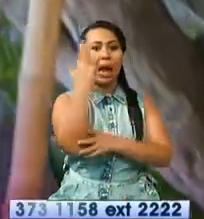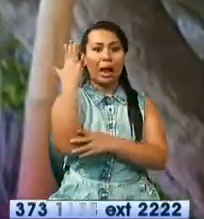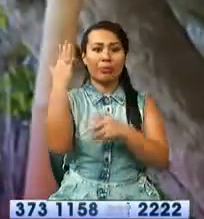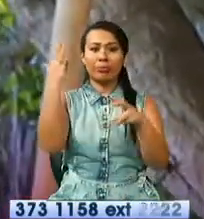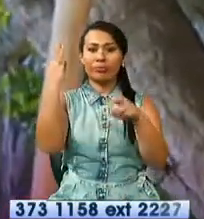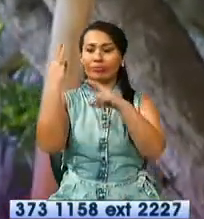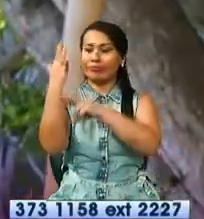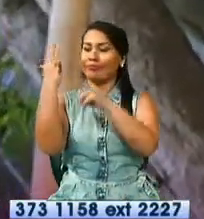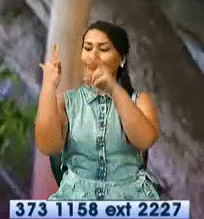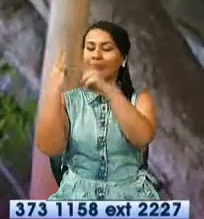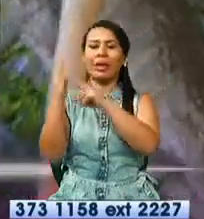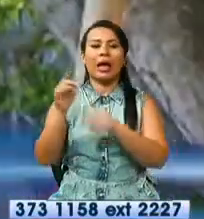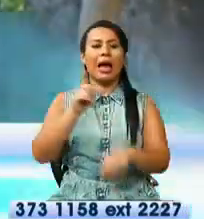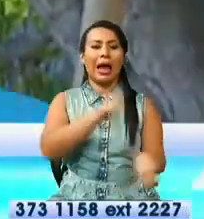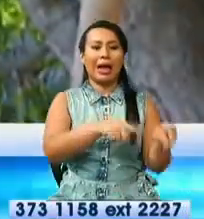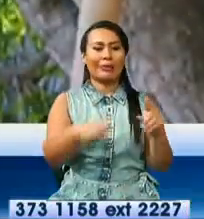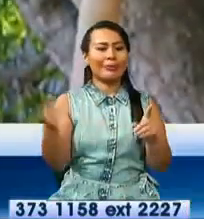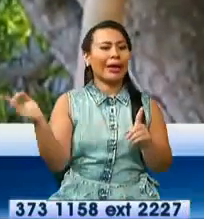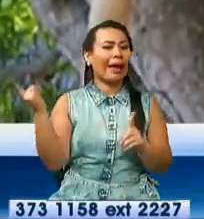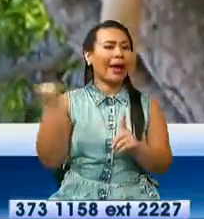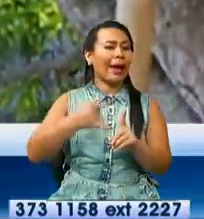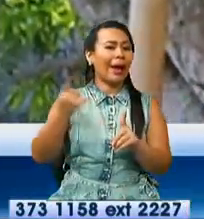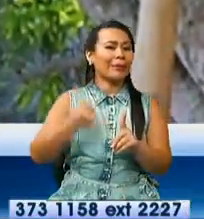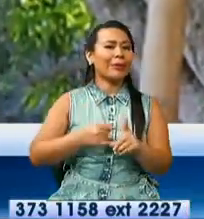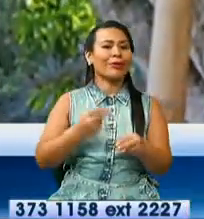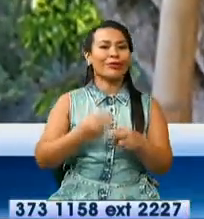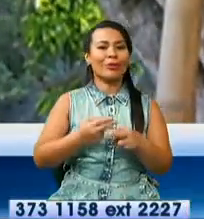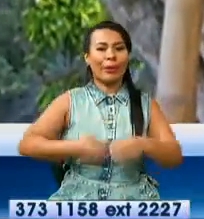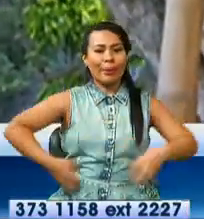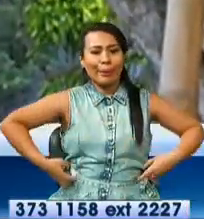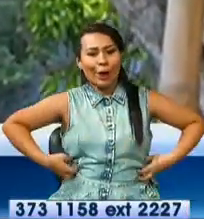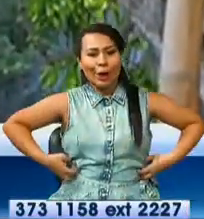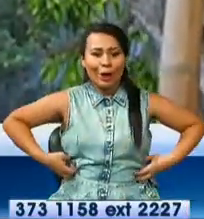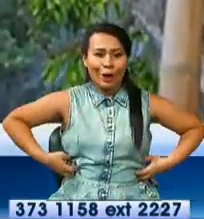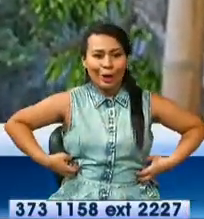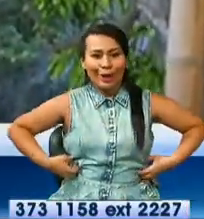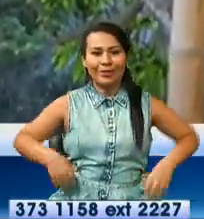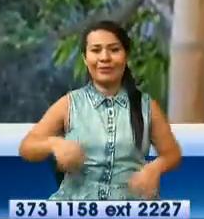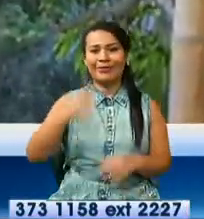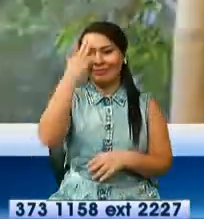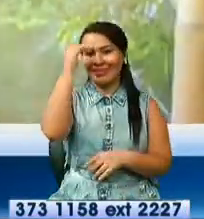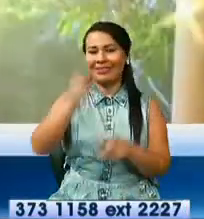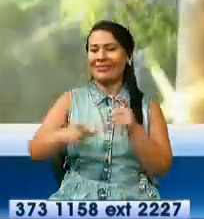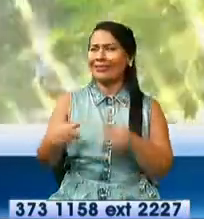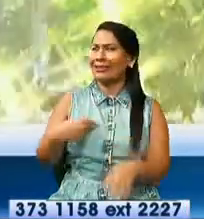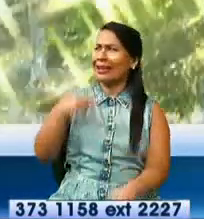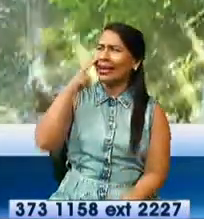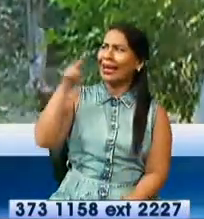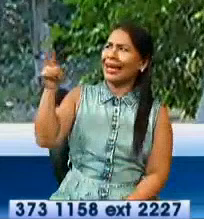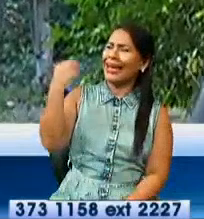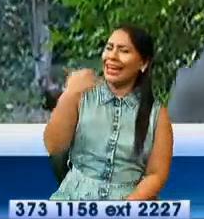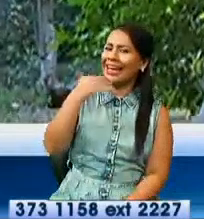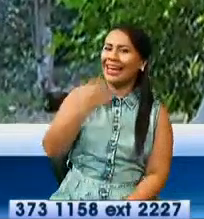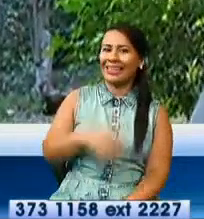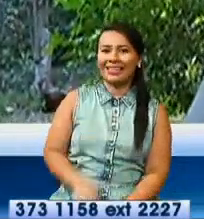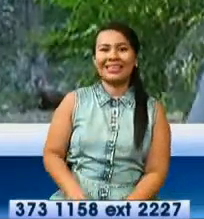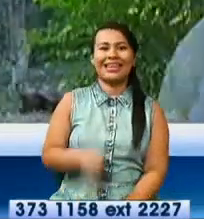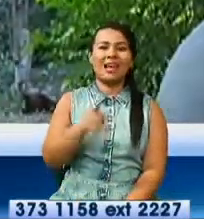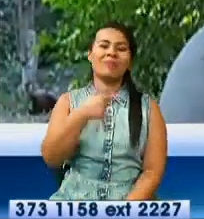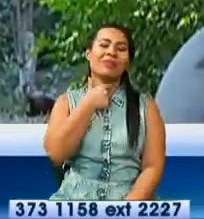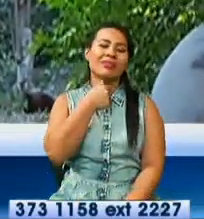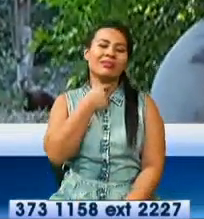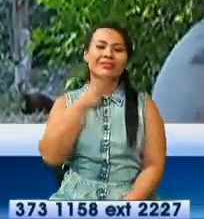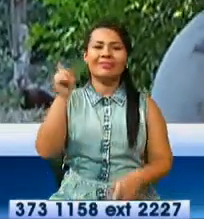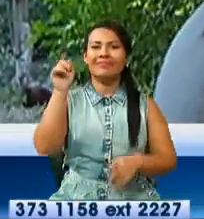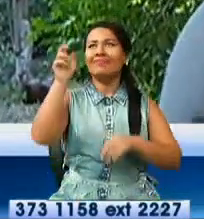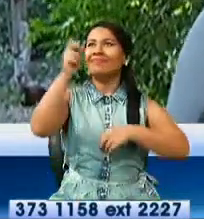su apelativo de El Mono, lo cual le ha permitido tener mayor acercamiento con los visitantes. Ando solo trepando árboles. Lo